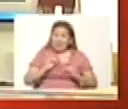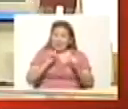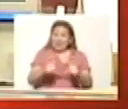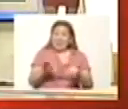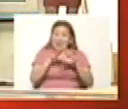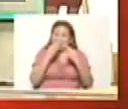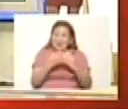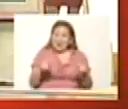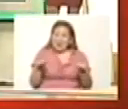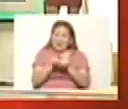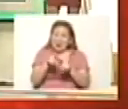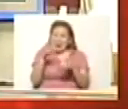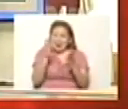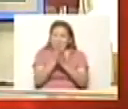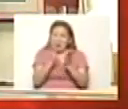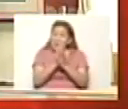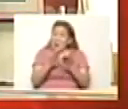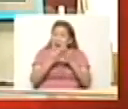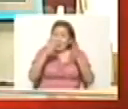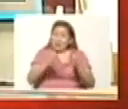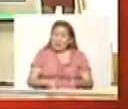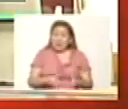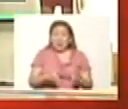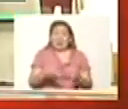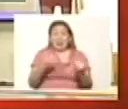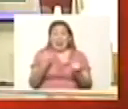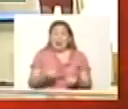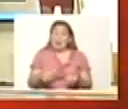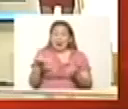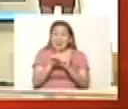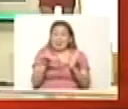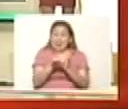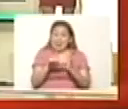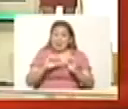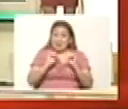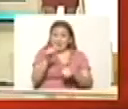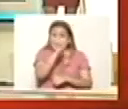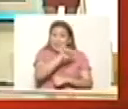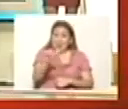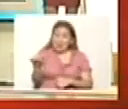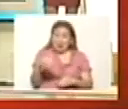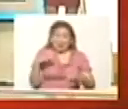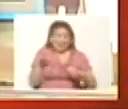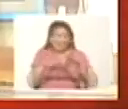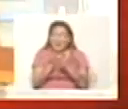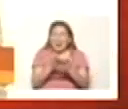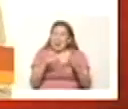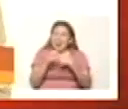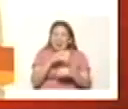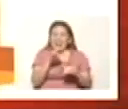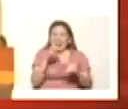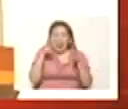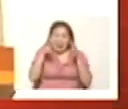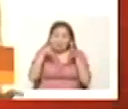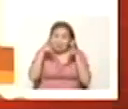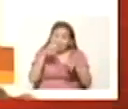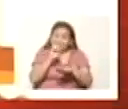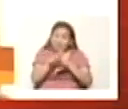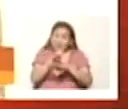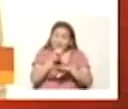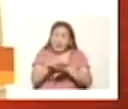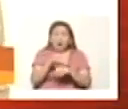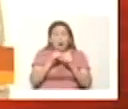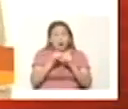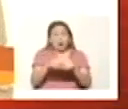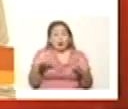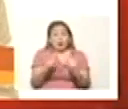de clase, las dos primeras semanas de clase están en grabación en este momento. Nosotros tenemos, además, la radio, sí, tenemos la radio.